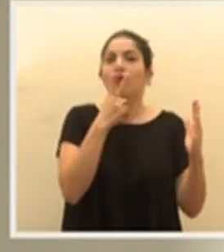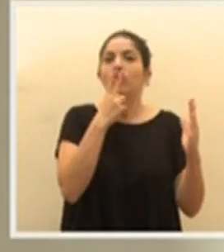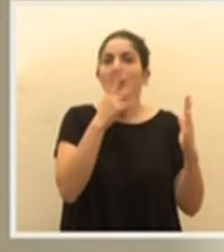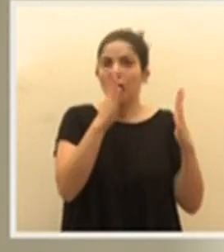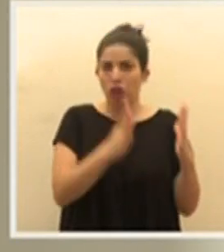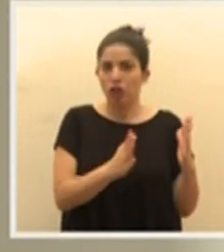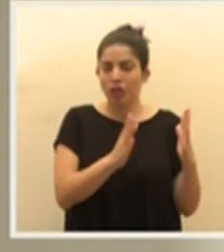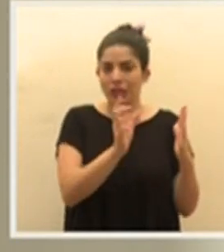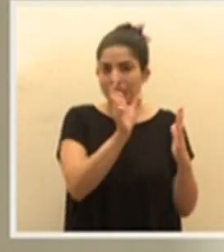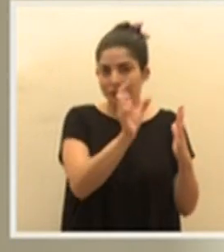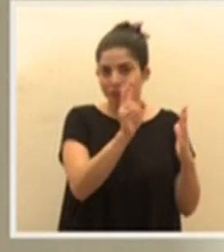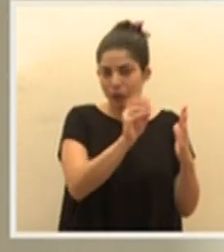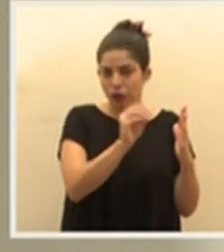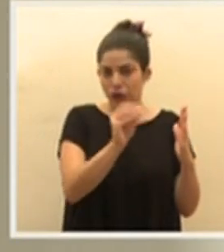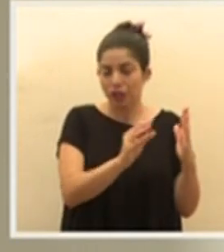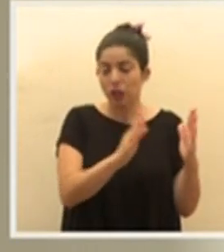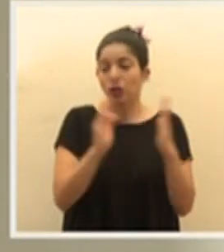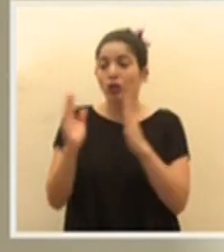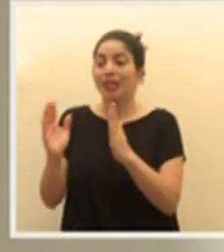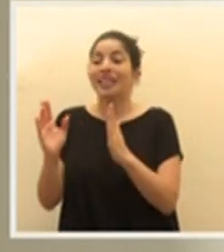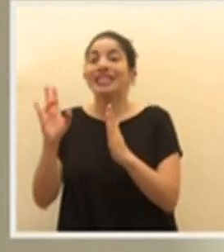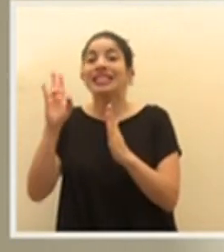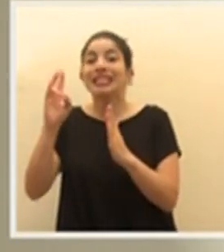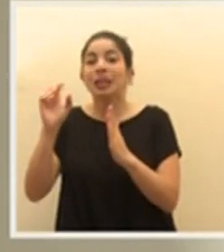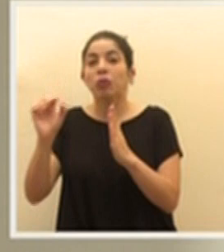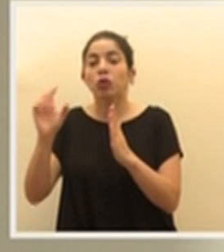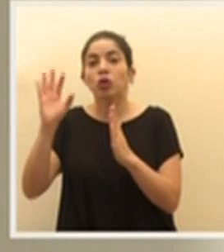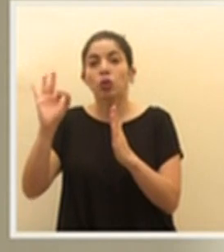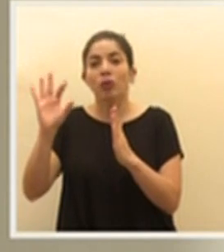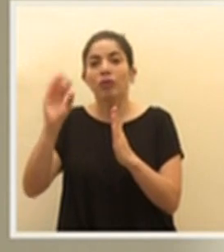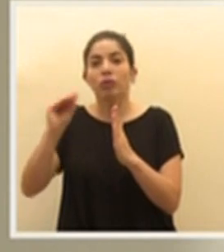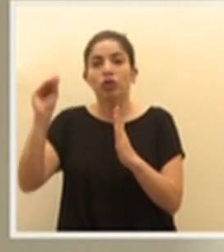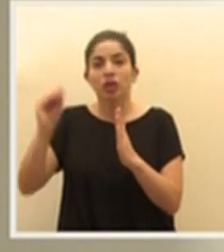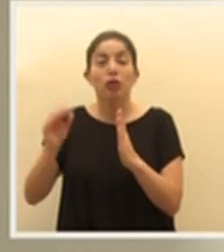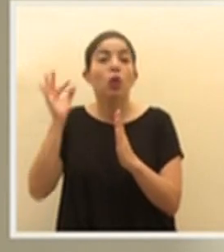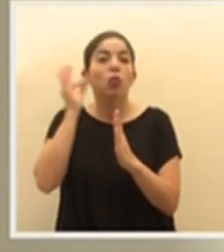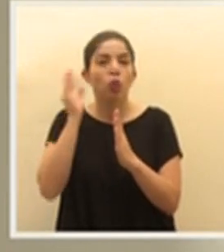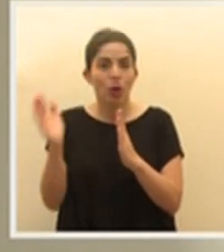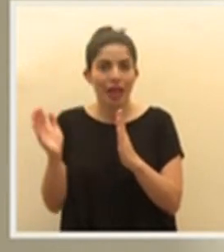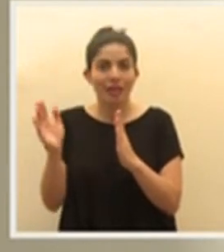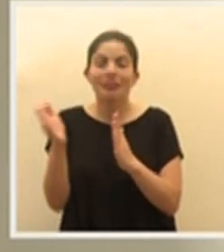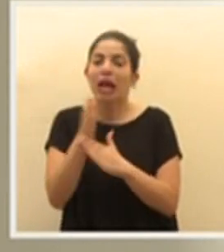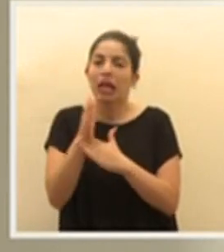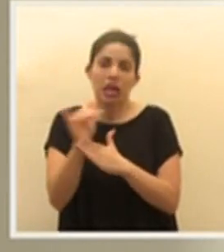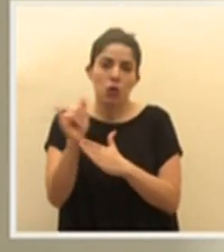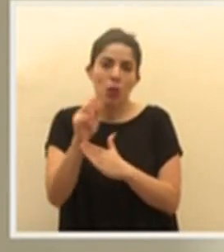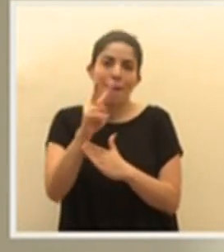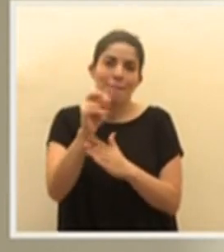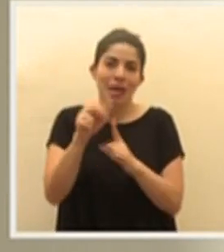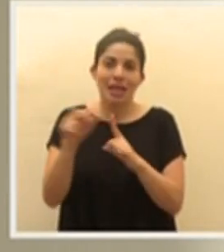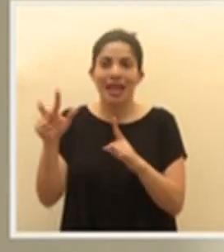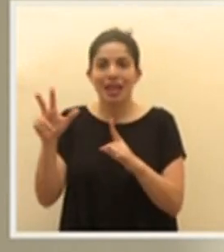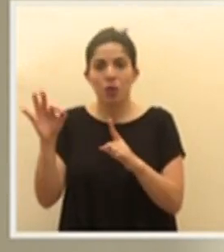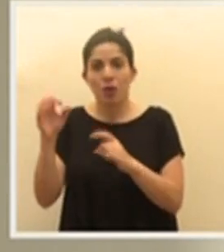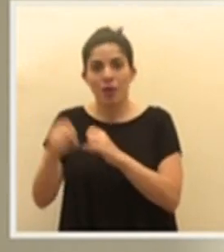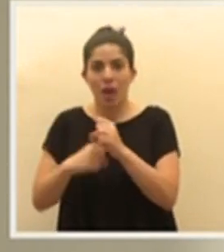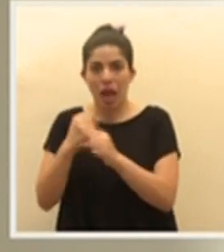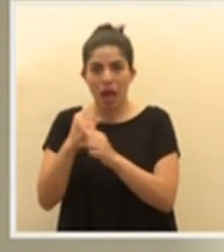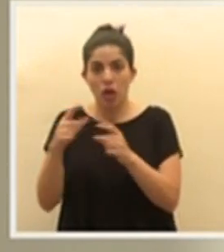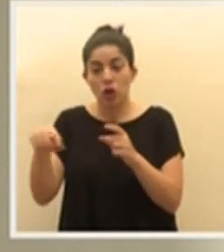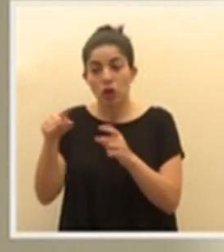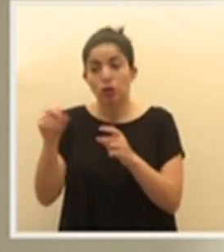fumadores y el 7.9% de las mujeres entre los 20 a los 39 años, que tienden a